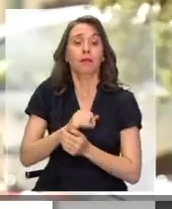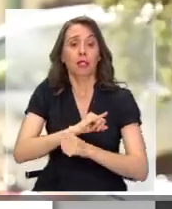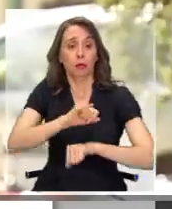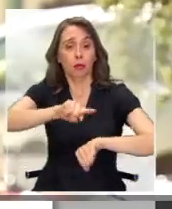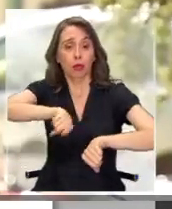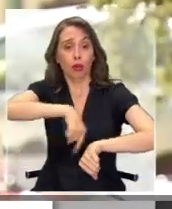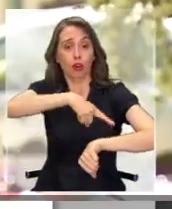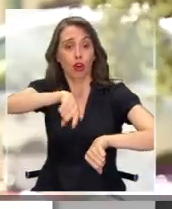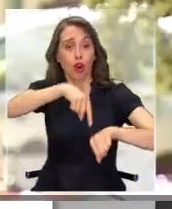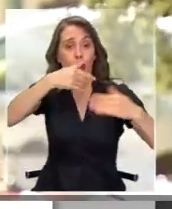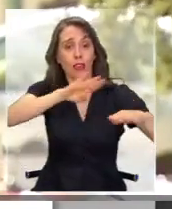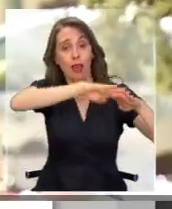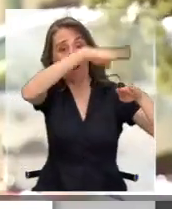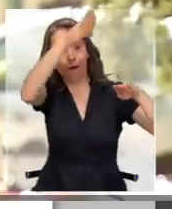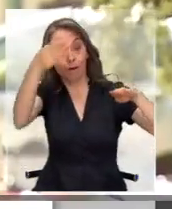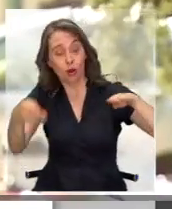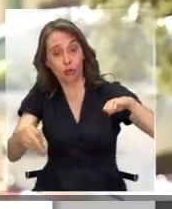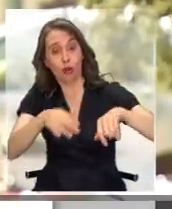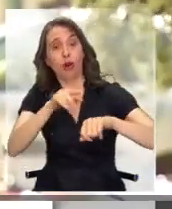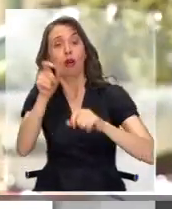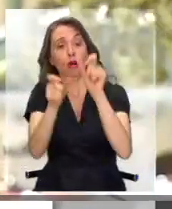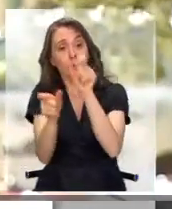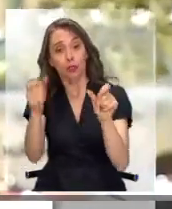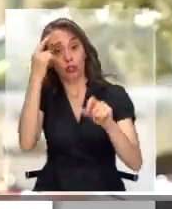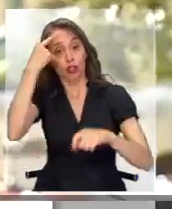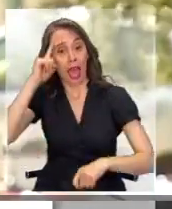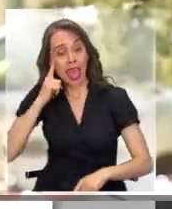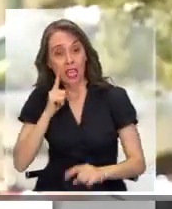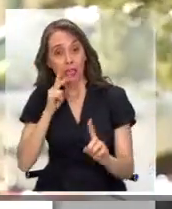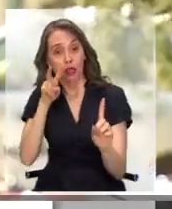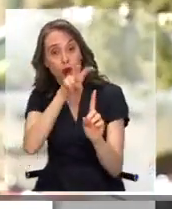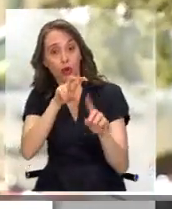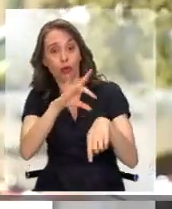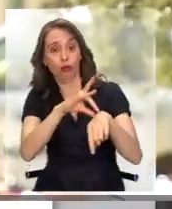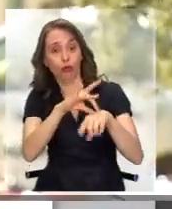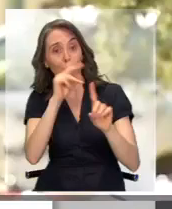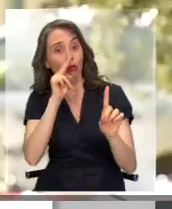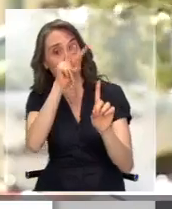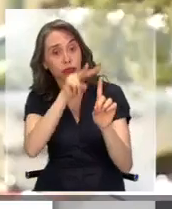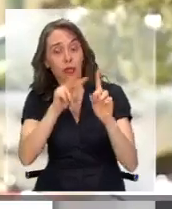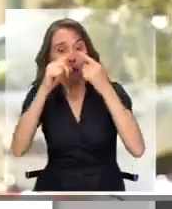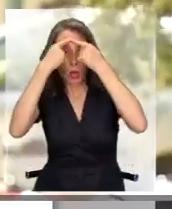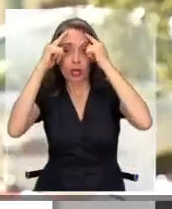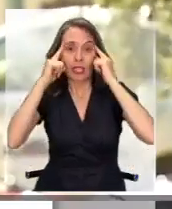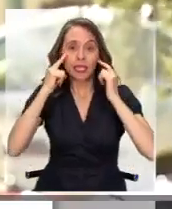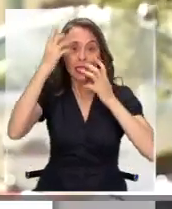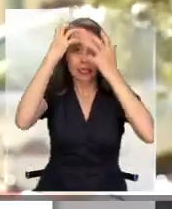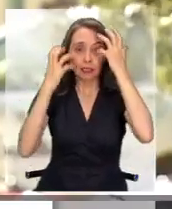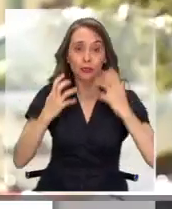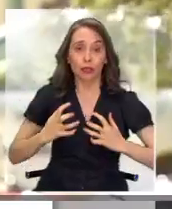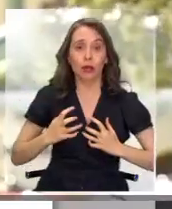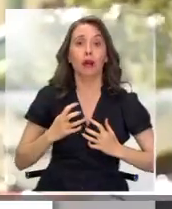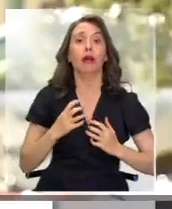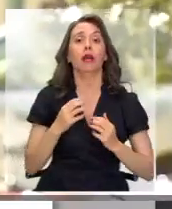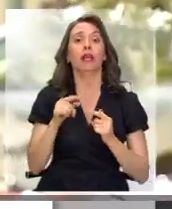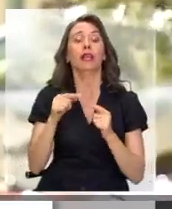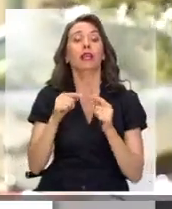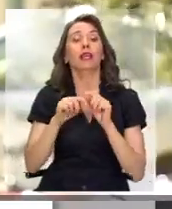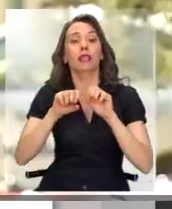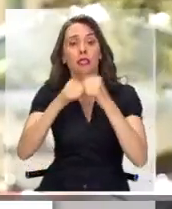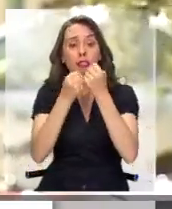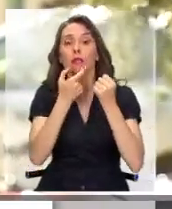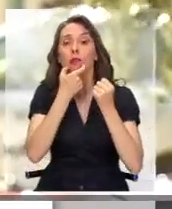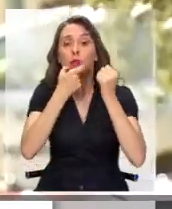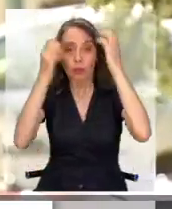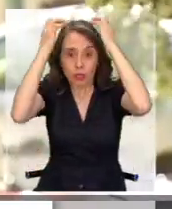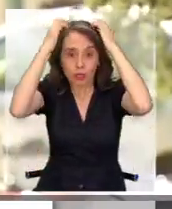las horas están en observación fundamentalmente porque el tipo de lesiones que han tenido la mayoría han sido traumatismos en cebar